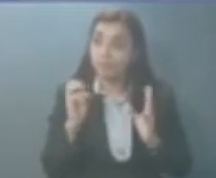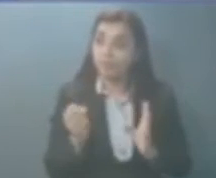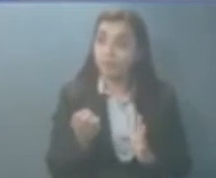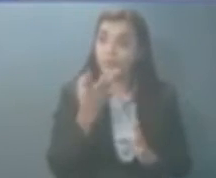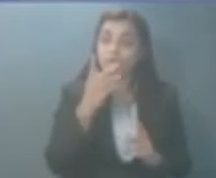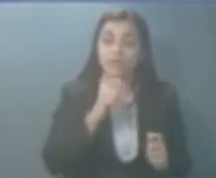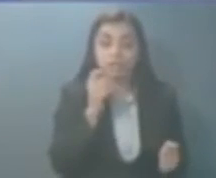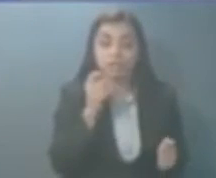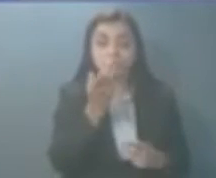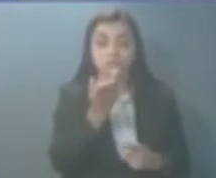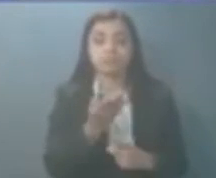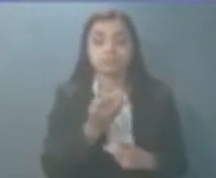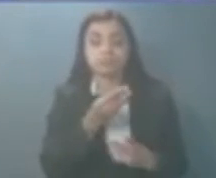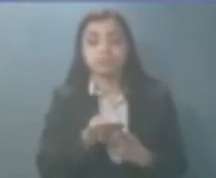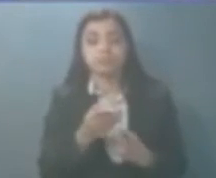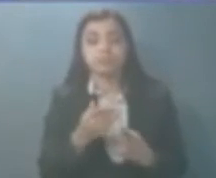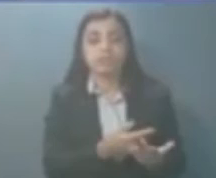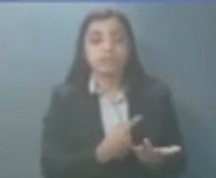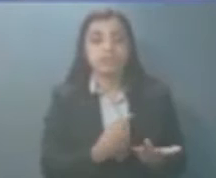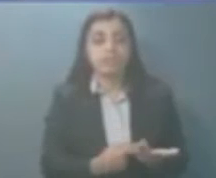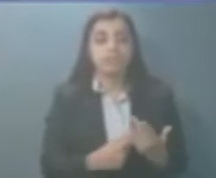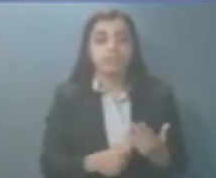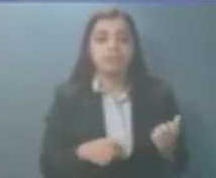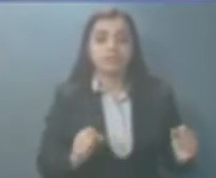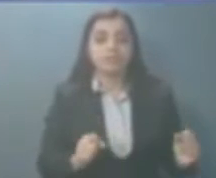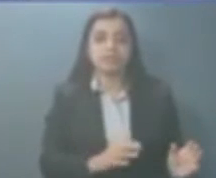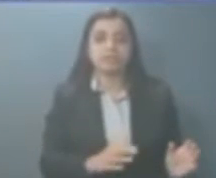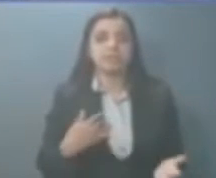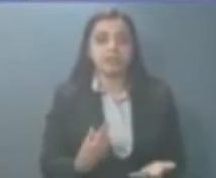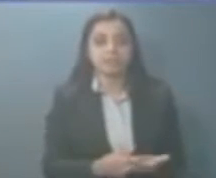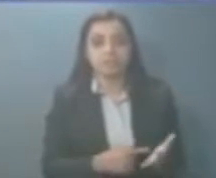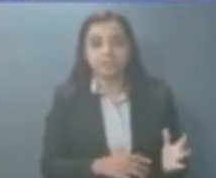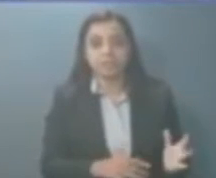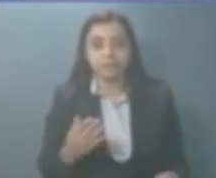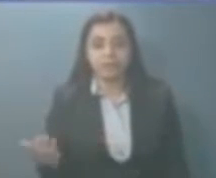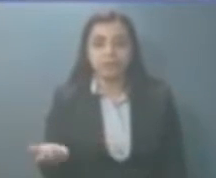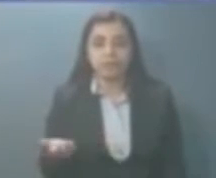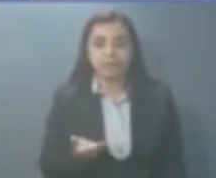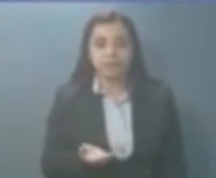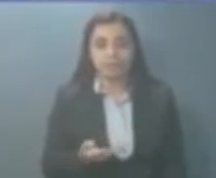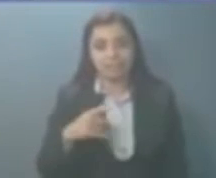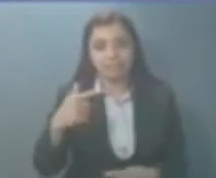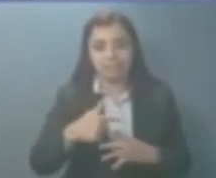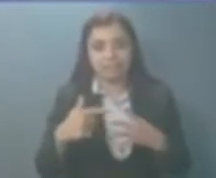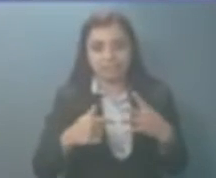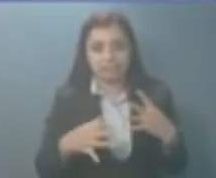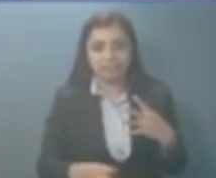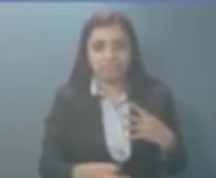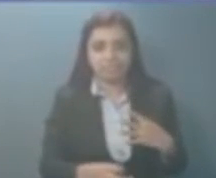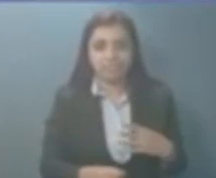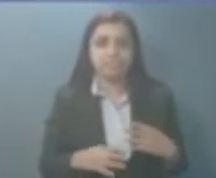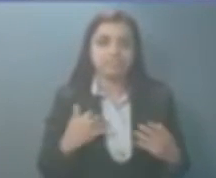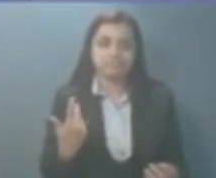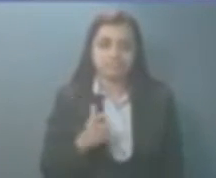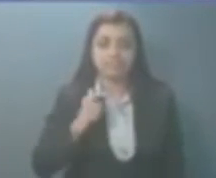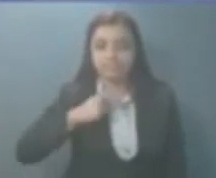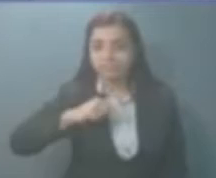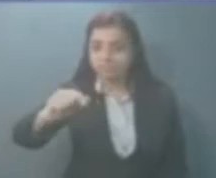nuevos lineamientos para el Magisterio Nacional. En sí, en esta ley hemos